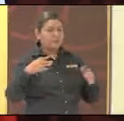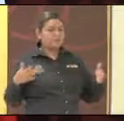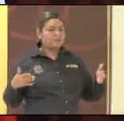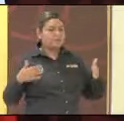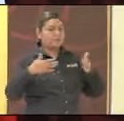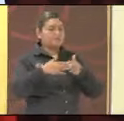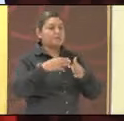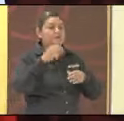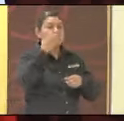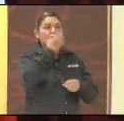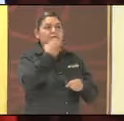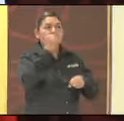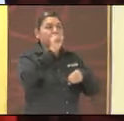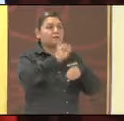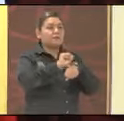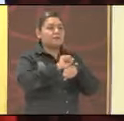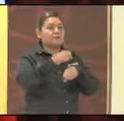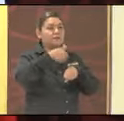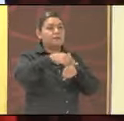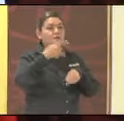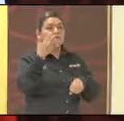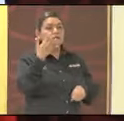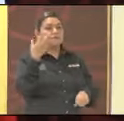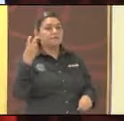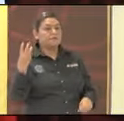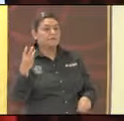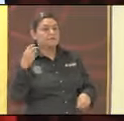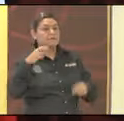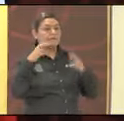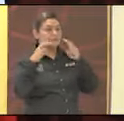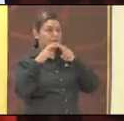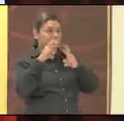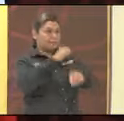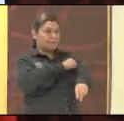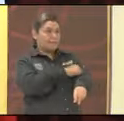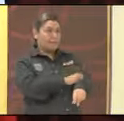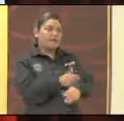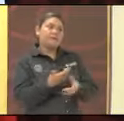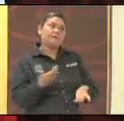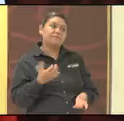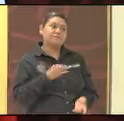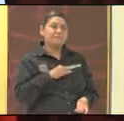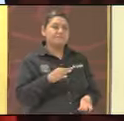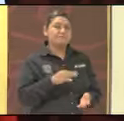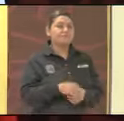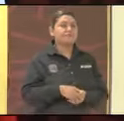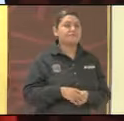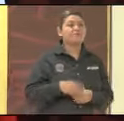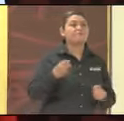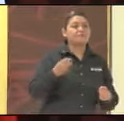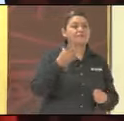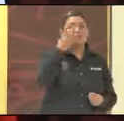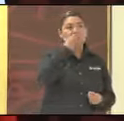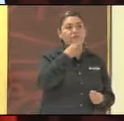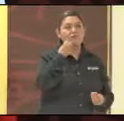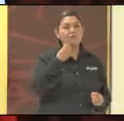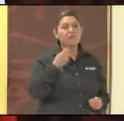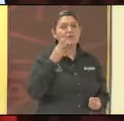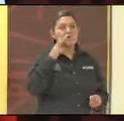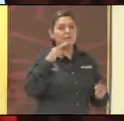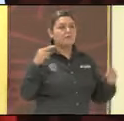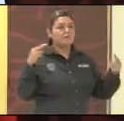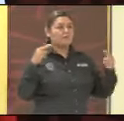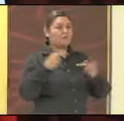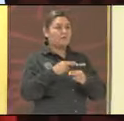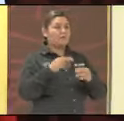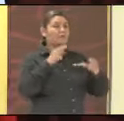Secundaria Técnica número 53 de la colonia Tampico Altamira. Así que pues está quedando muy bien y es una vía de comunicación